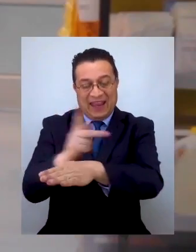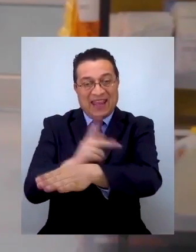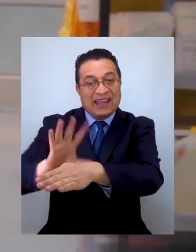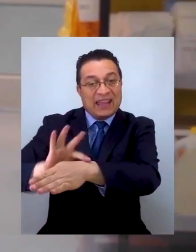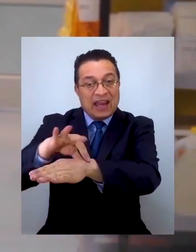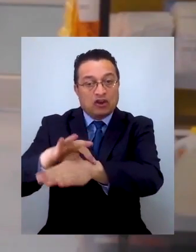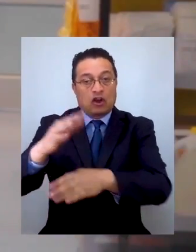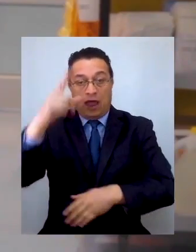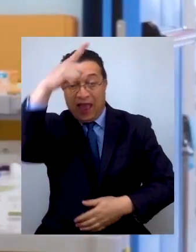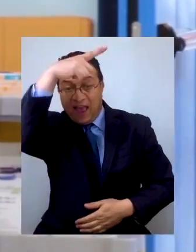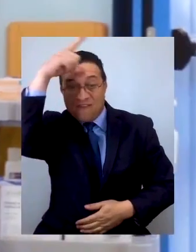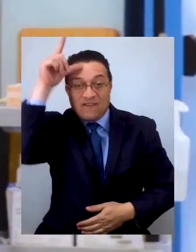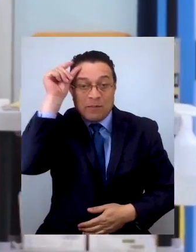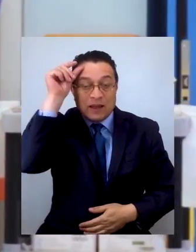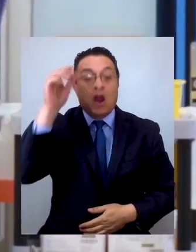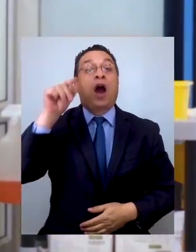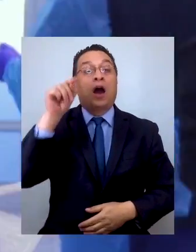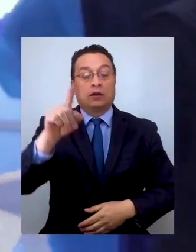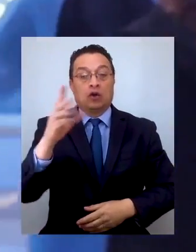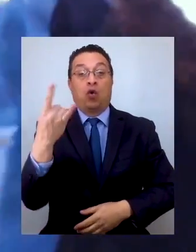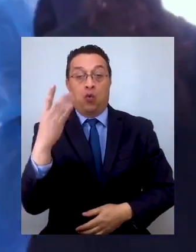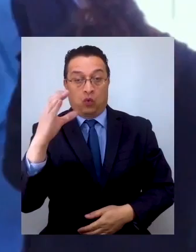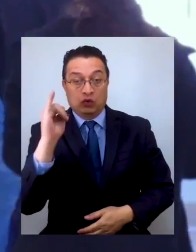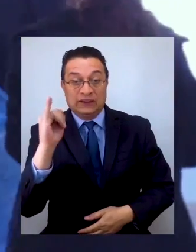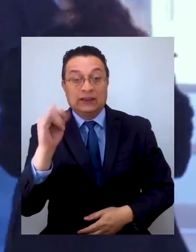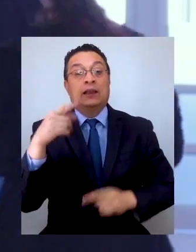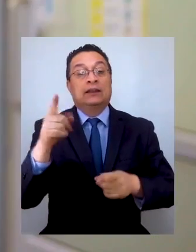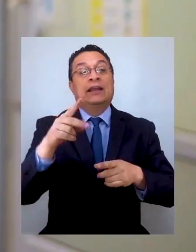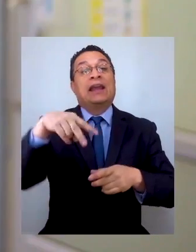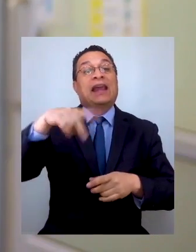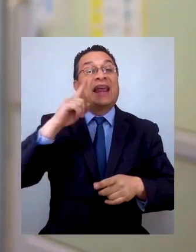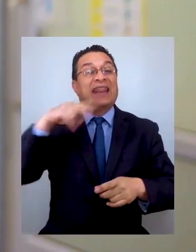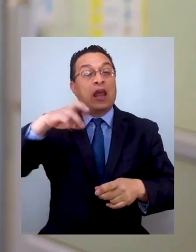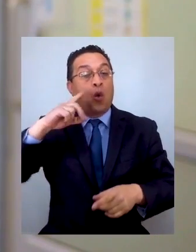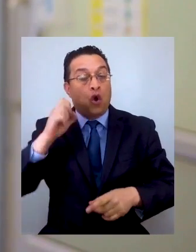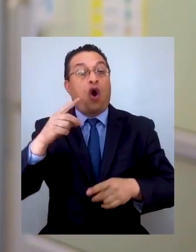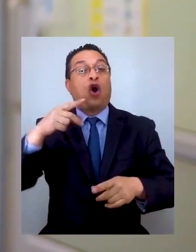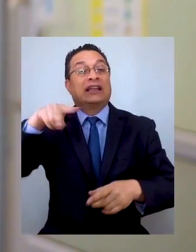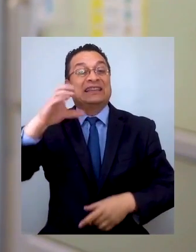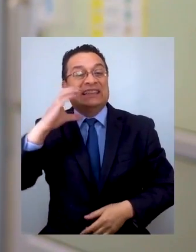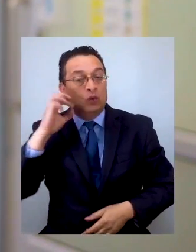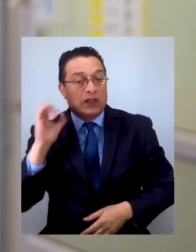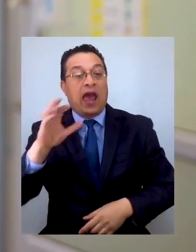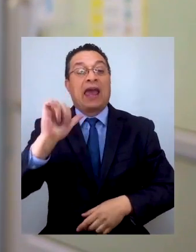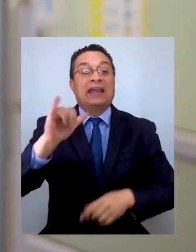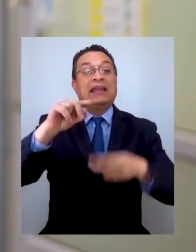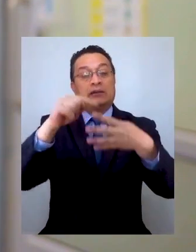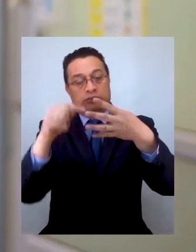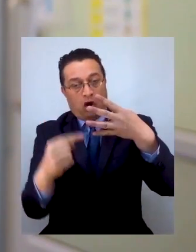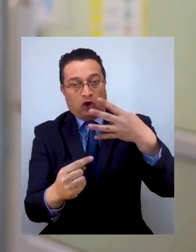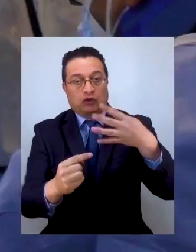de kinesiología, enfermería, unidad de paciente crítico, neurointervencional, neurocirugía y